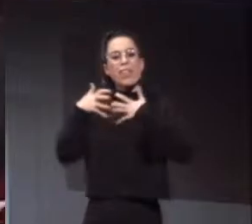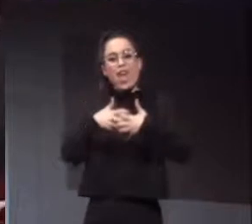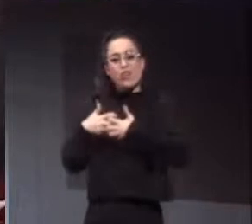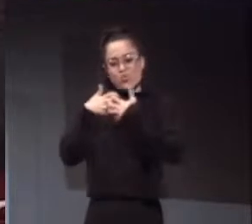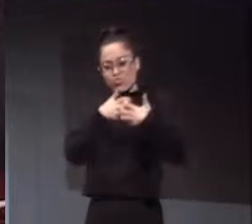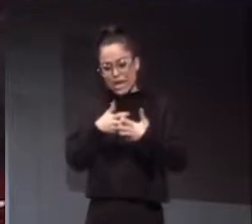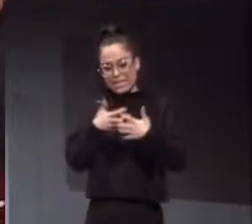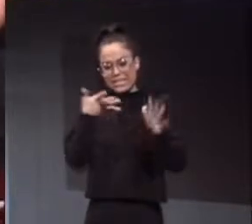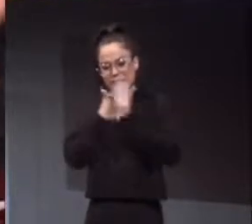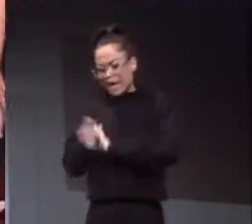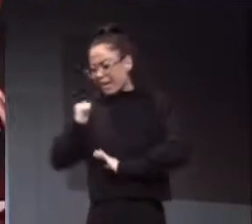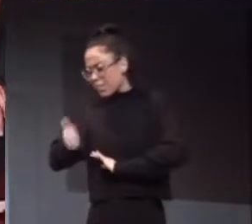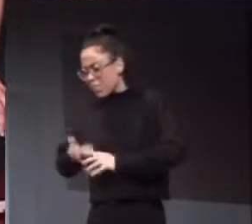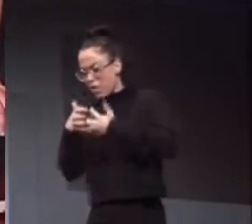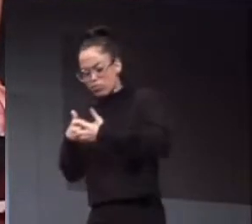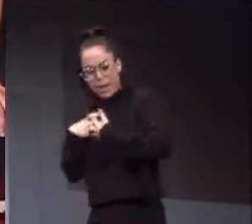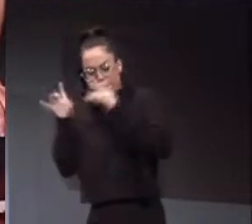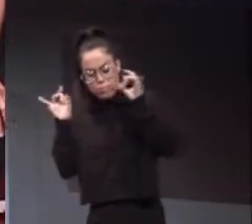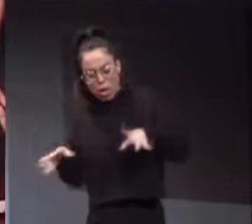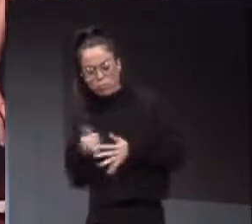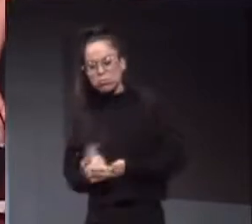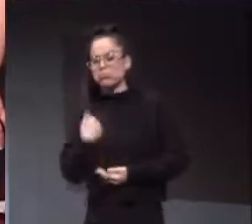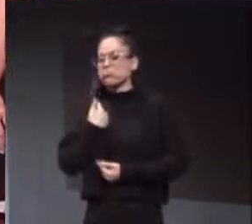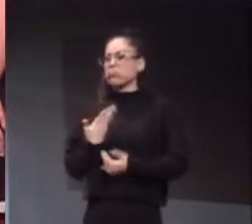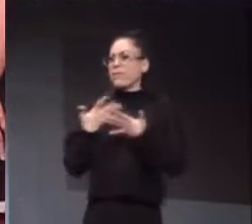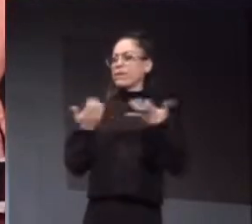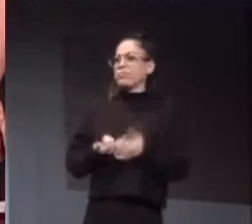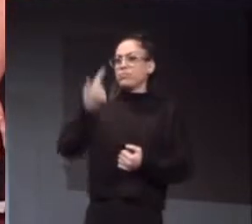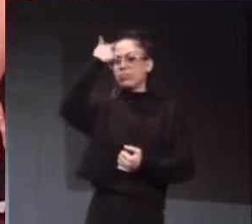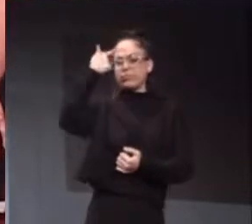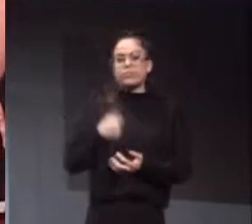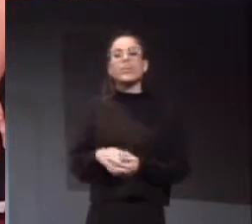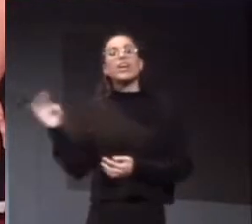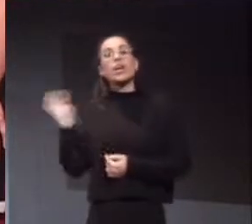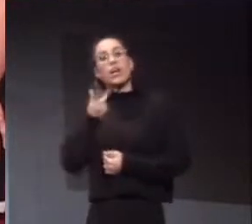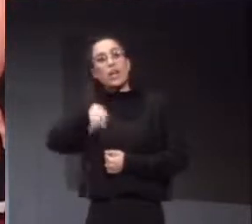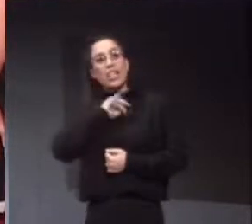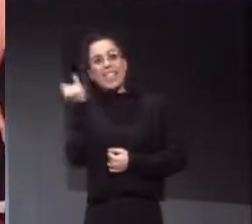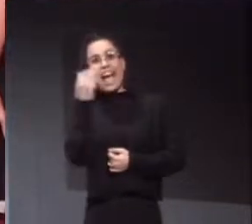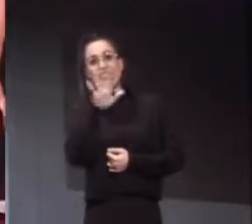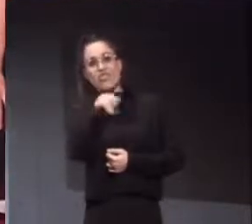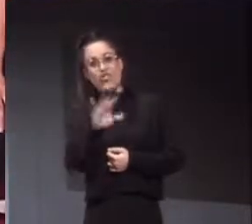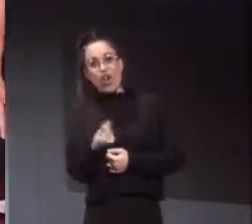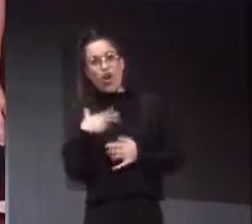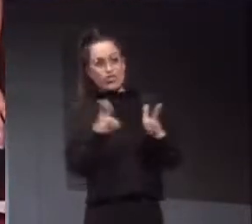en la cabeza escuchándote ya yo es socia del teatro no mías